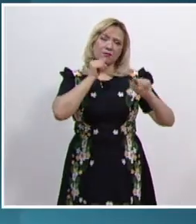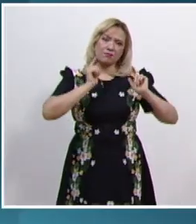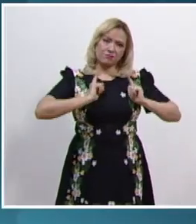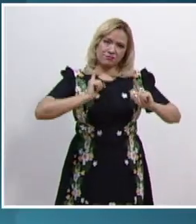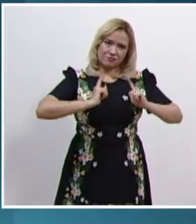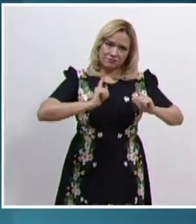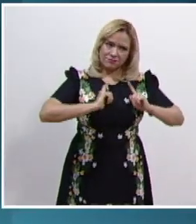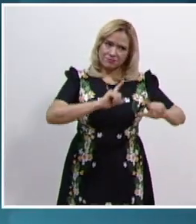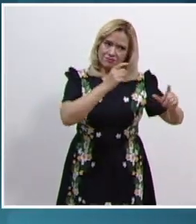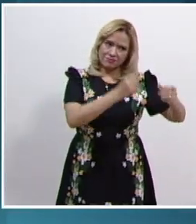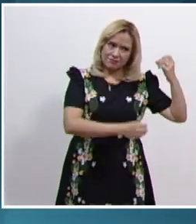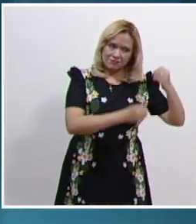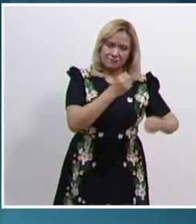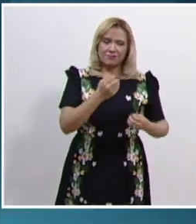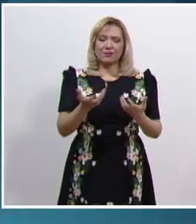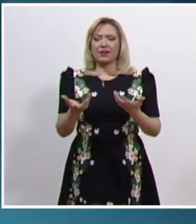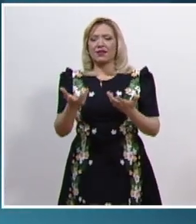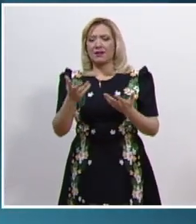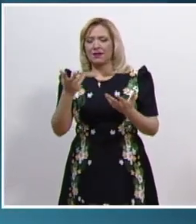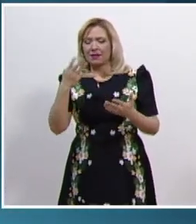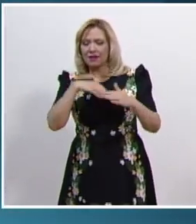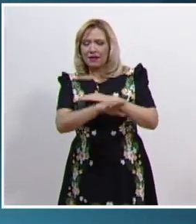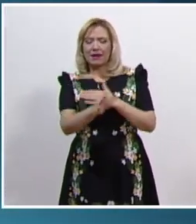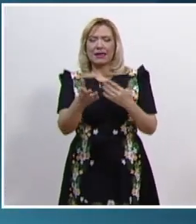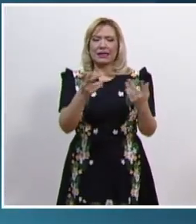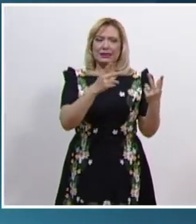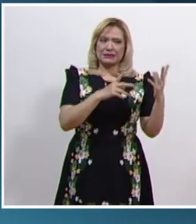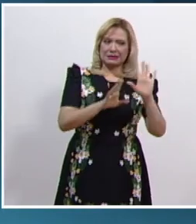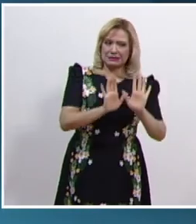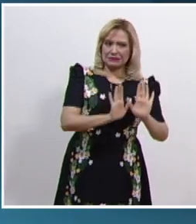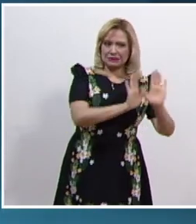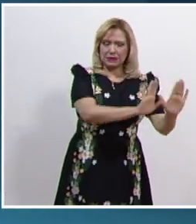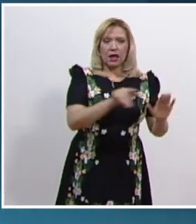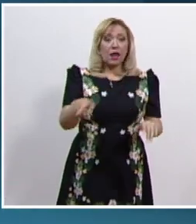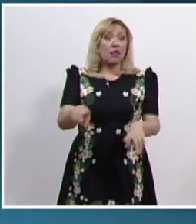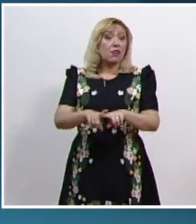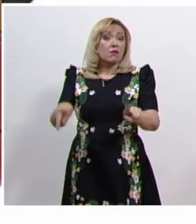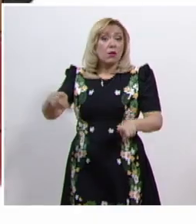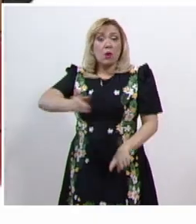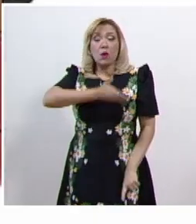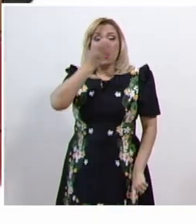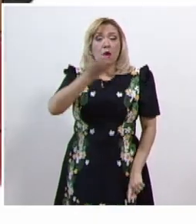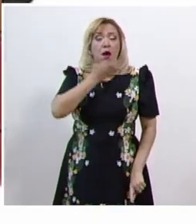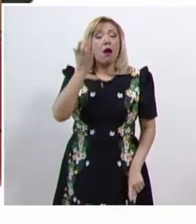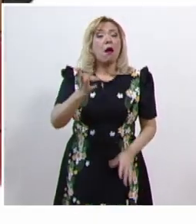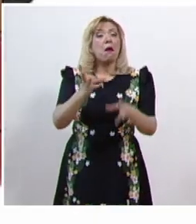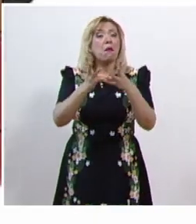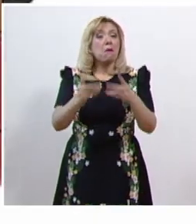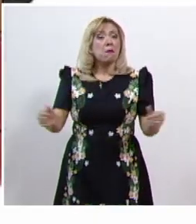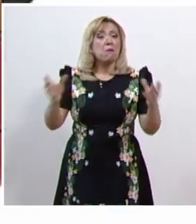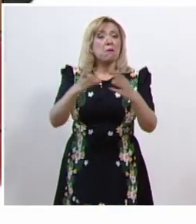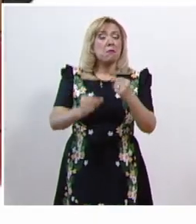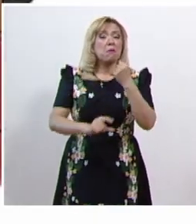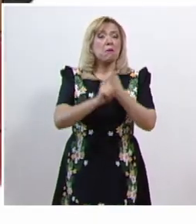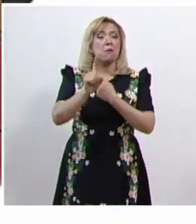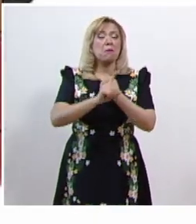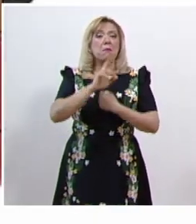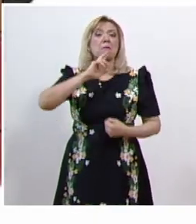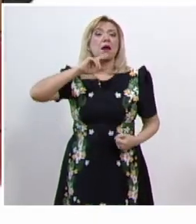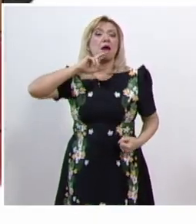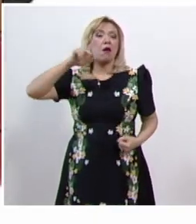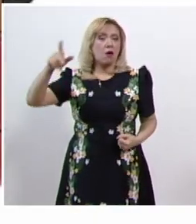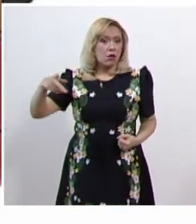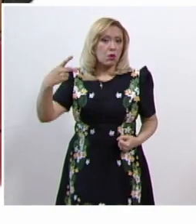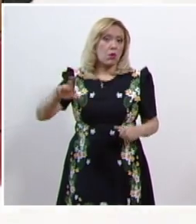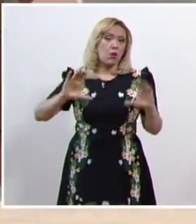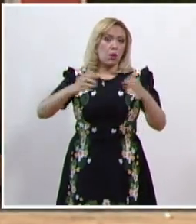juzgados, así como a las formas internas comunitarias de resolución de conflictos que ha logrado consolidarse para acercar la justicia a las